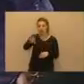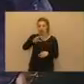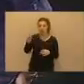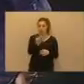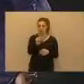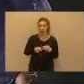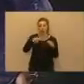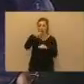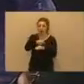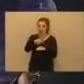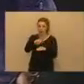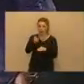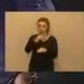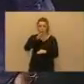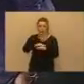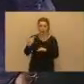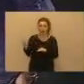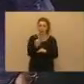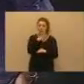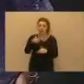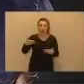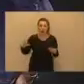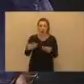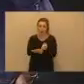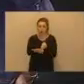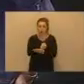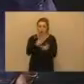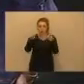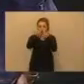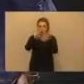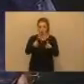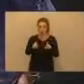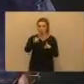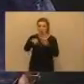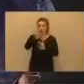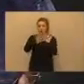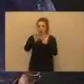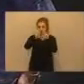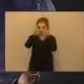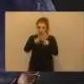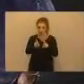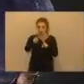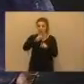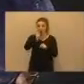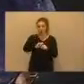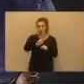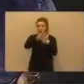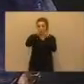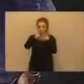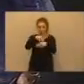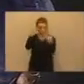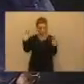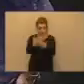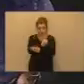es de obligado cumplimiento para todos los entes, organismos, fundaciones y empresas públicas